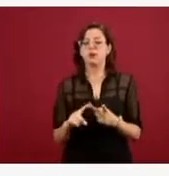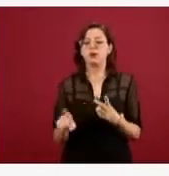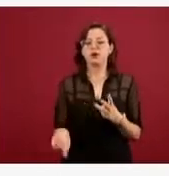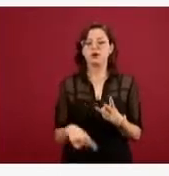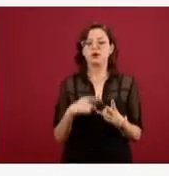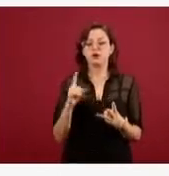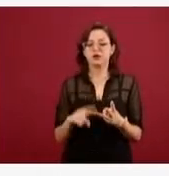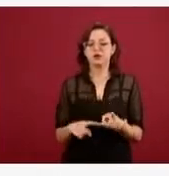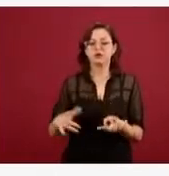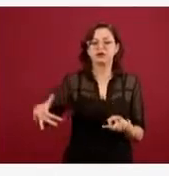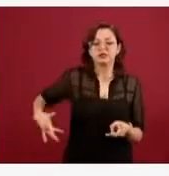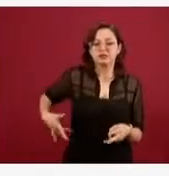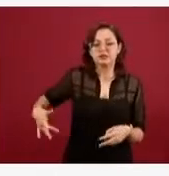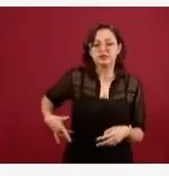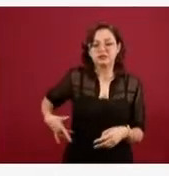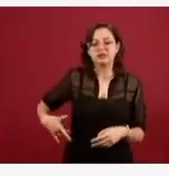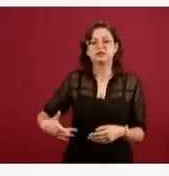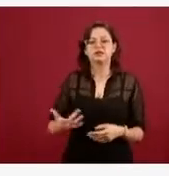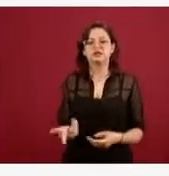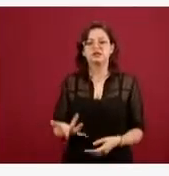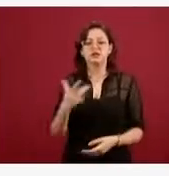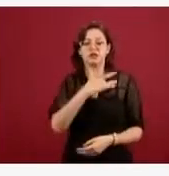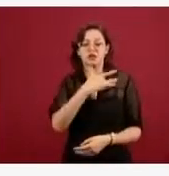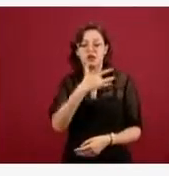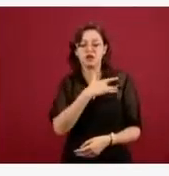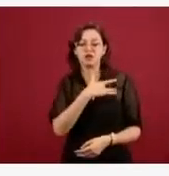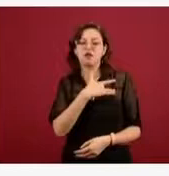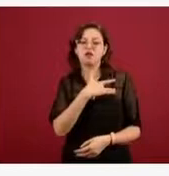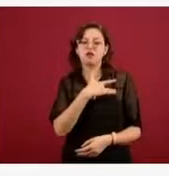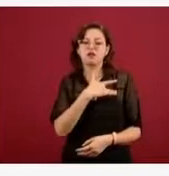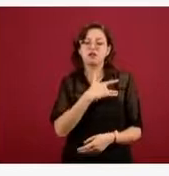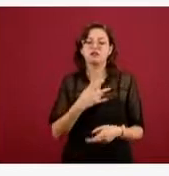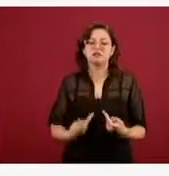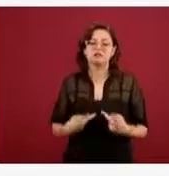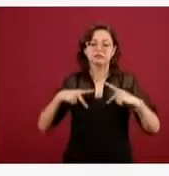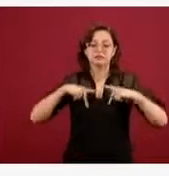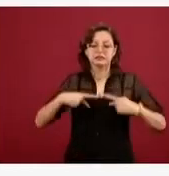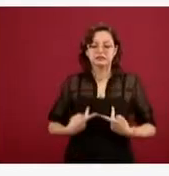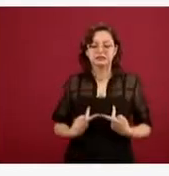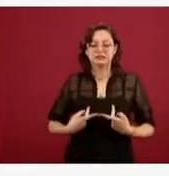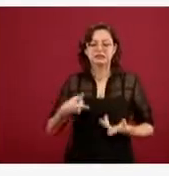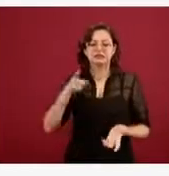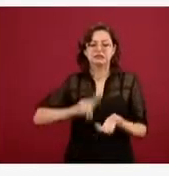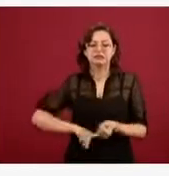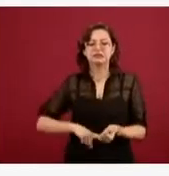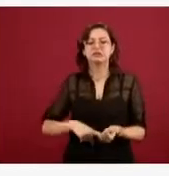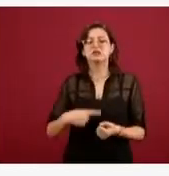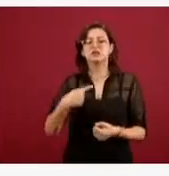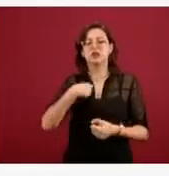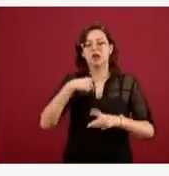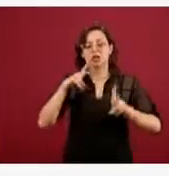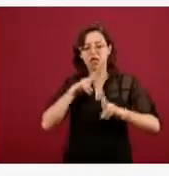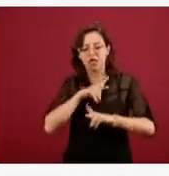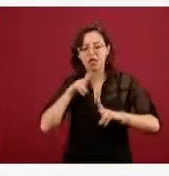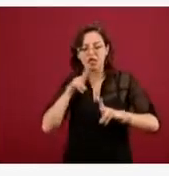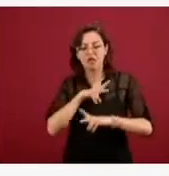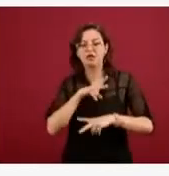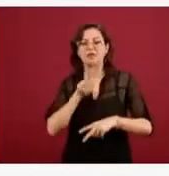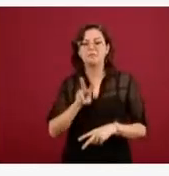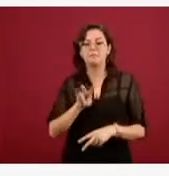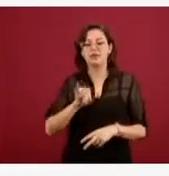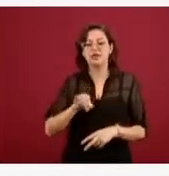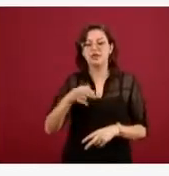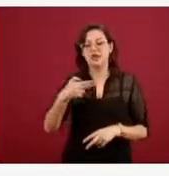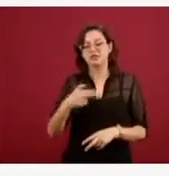crónica, la insuficiencia renal, la enfermedad cardiovascular, la inmunosupresión, el asma, personas que padecen de